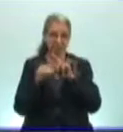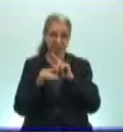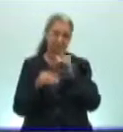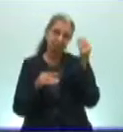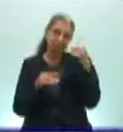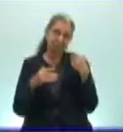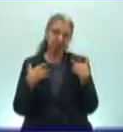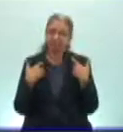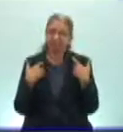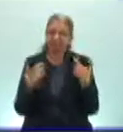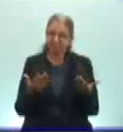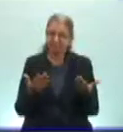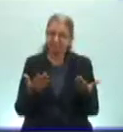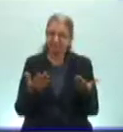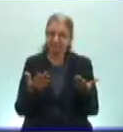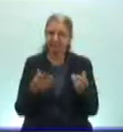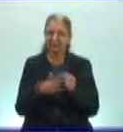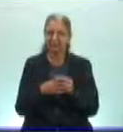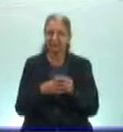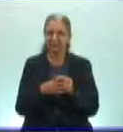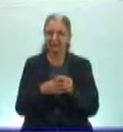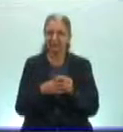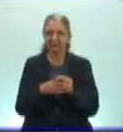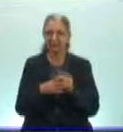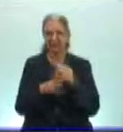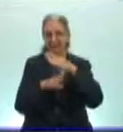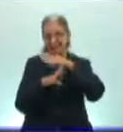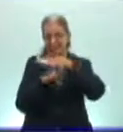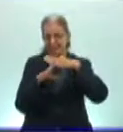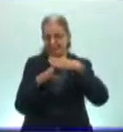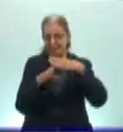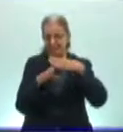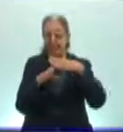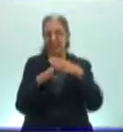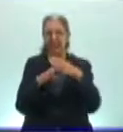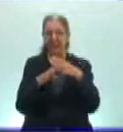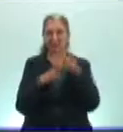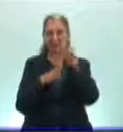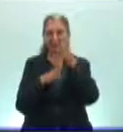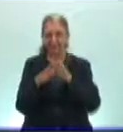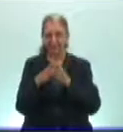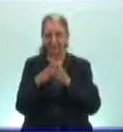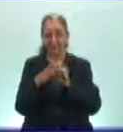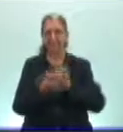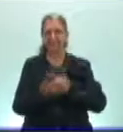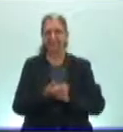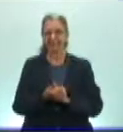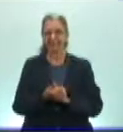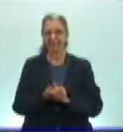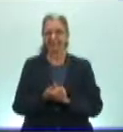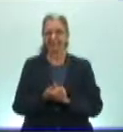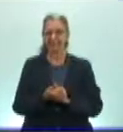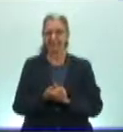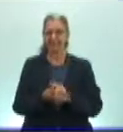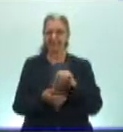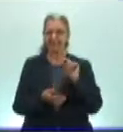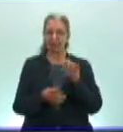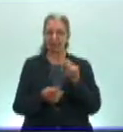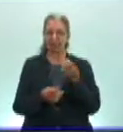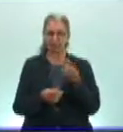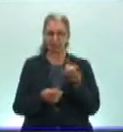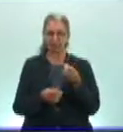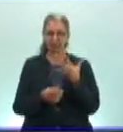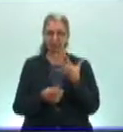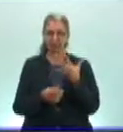hacer, decidió dividir la longitud de cada circunferencia por su propio diámetro. Y aquí es donde se llevó una gran